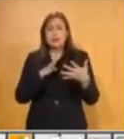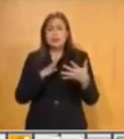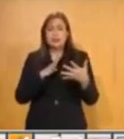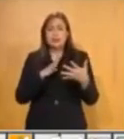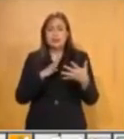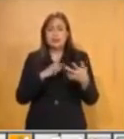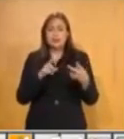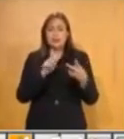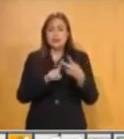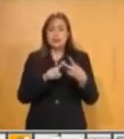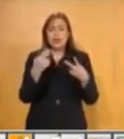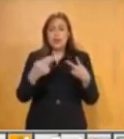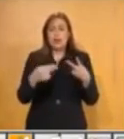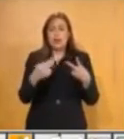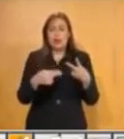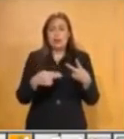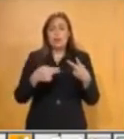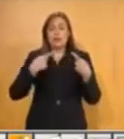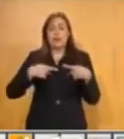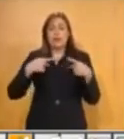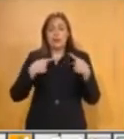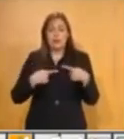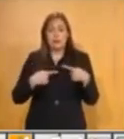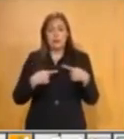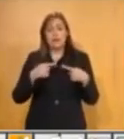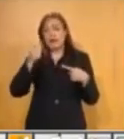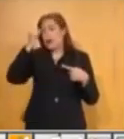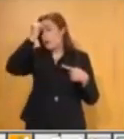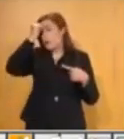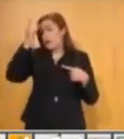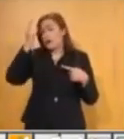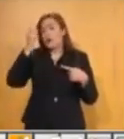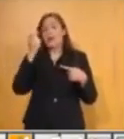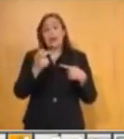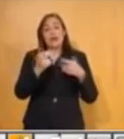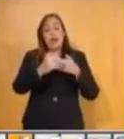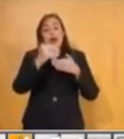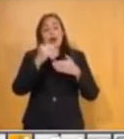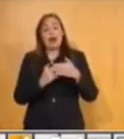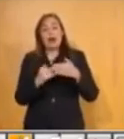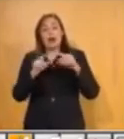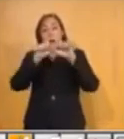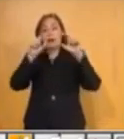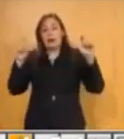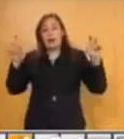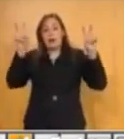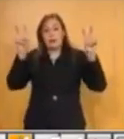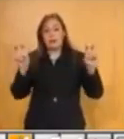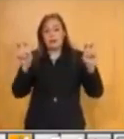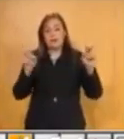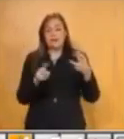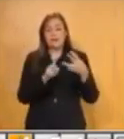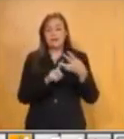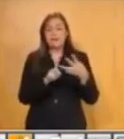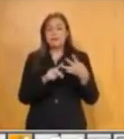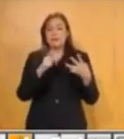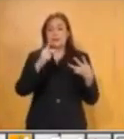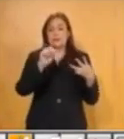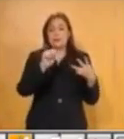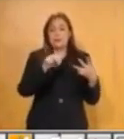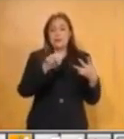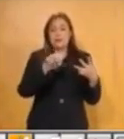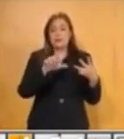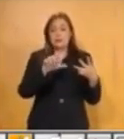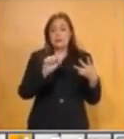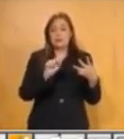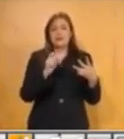of the illustrator, nombre del ilustrador. Eso va debajo del nombre del comic strip o de la tira cómica. Panels, número